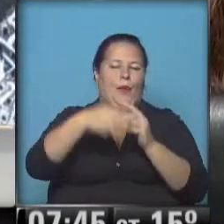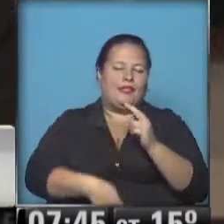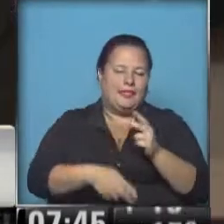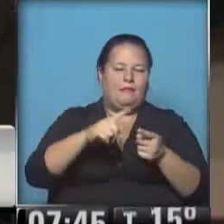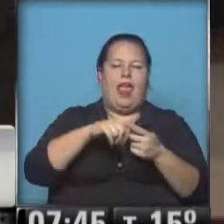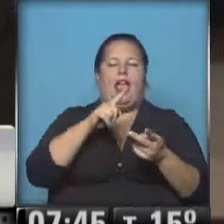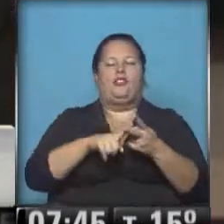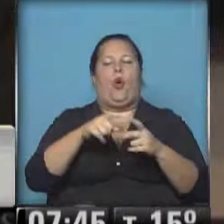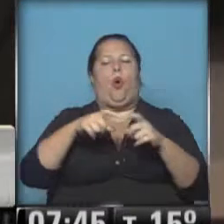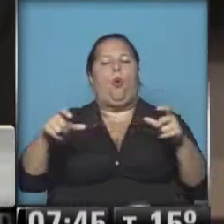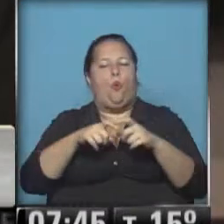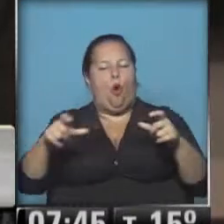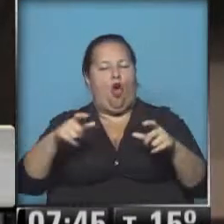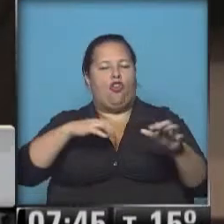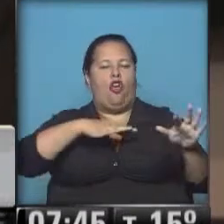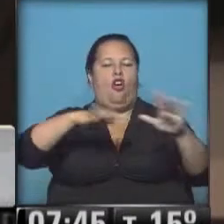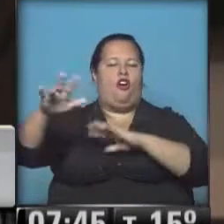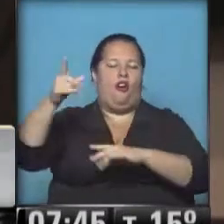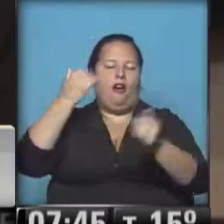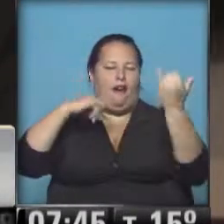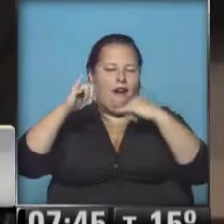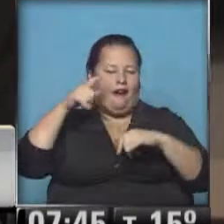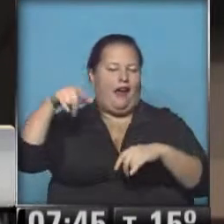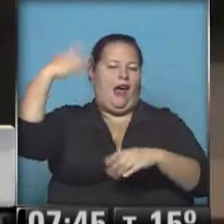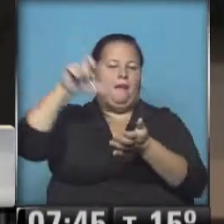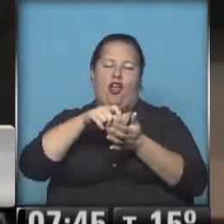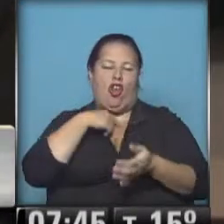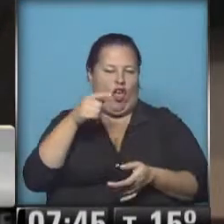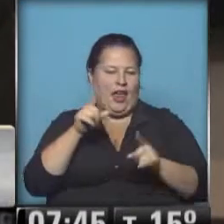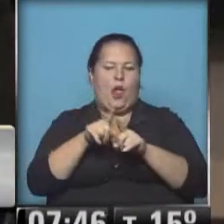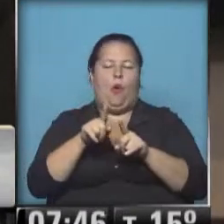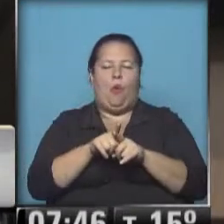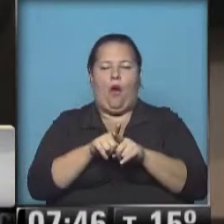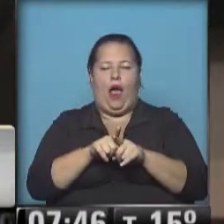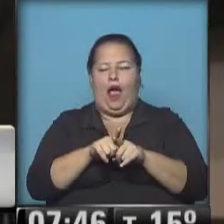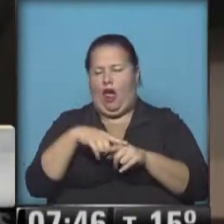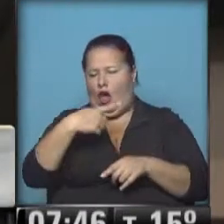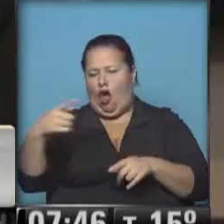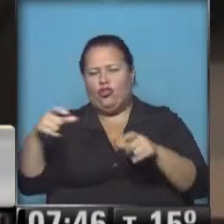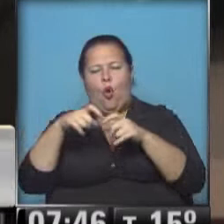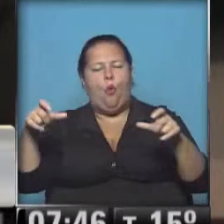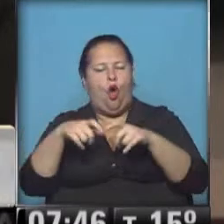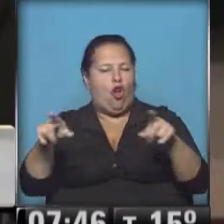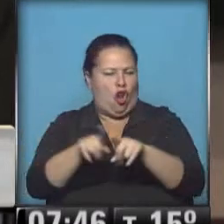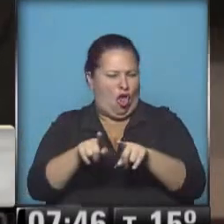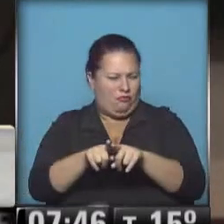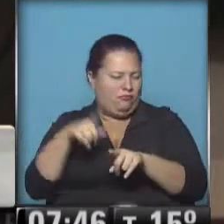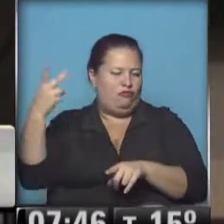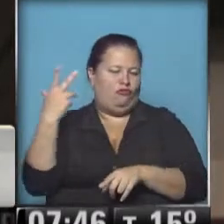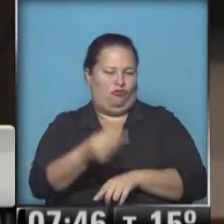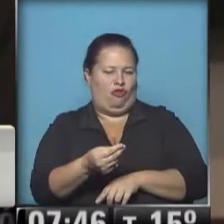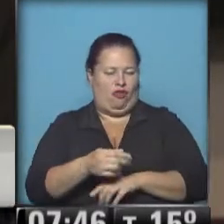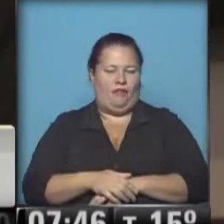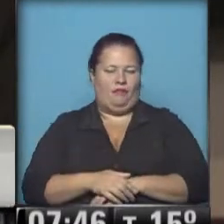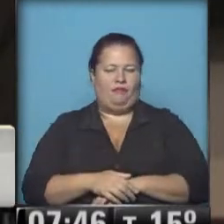del bono circule o cotice en el exterior como con el cual como ocurre con cualquier otro bono en